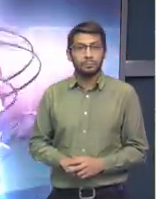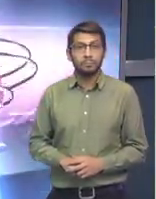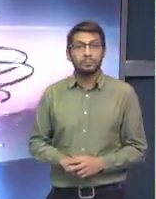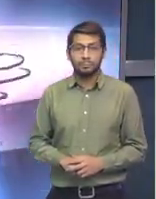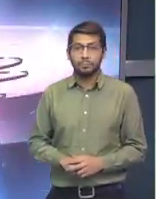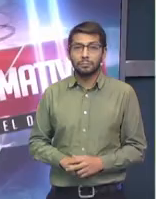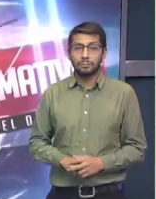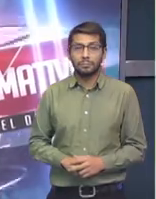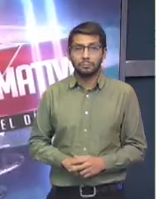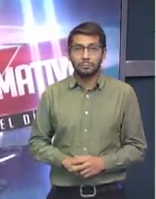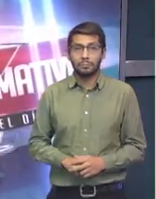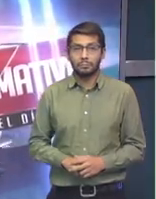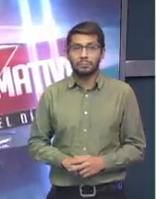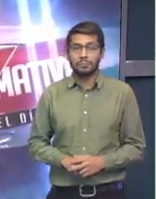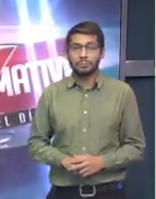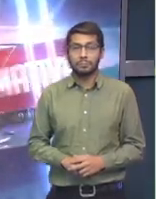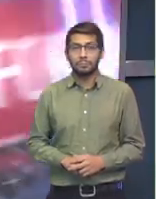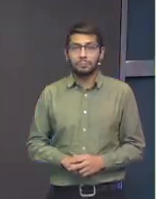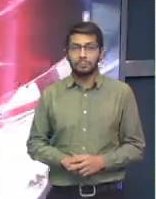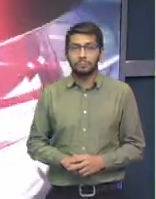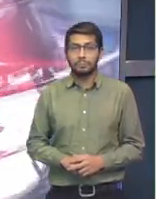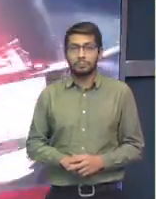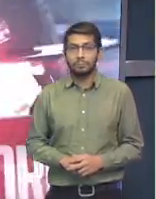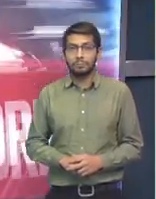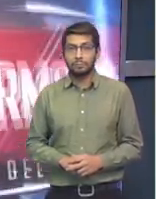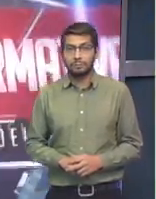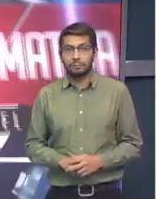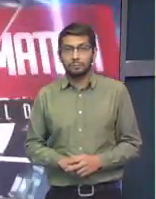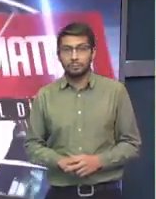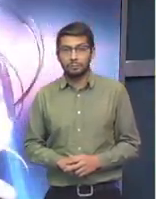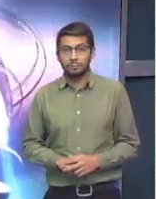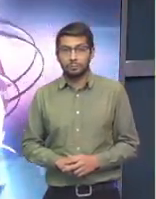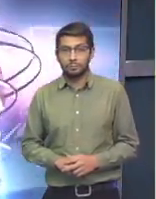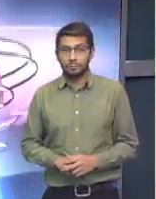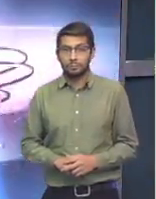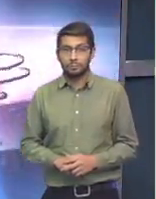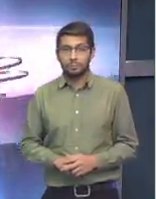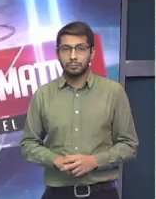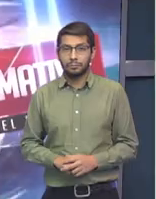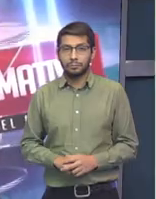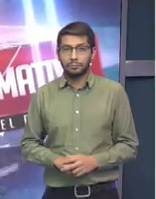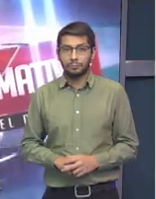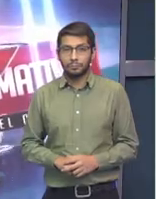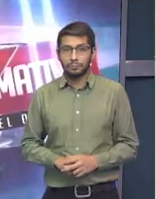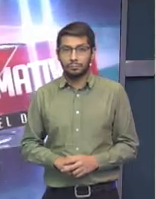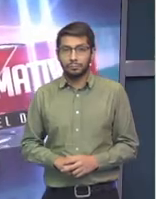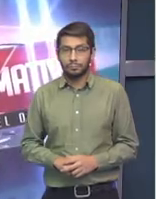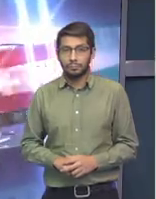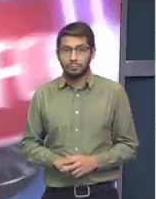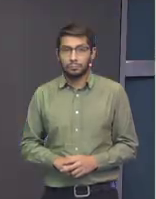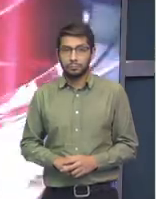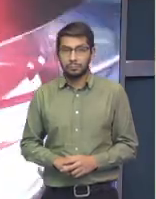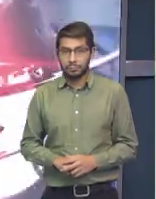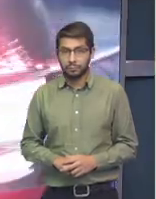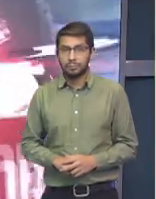Chimbas. En el Parque de Chimbas nosotros estamos sobre el edificio vacunando, con gran colaboración del intendente